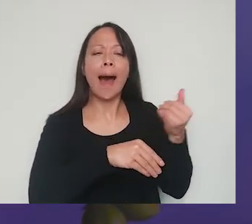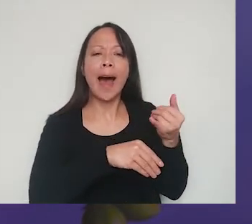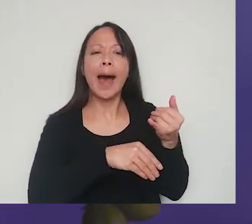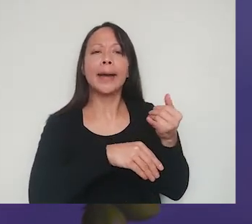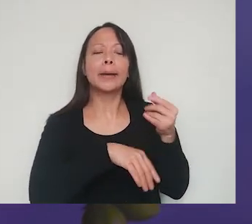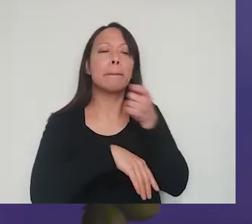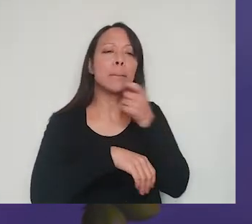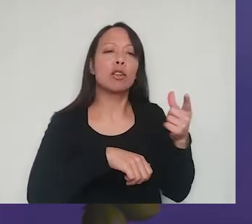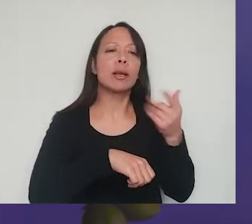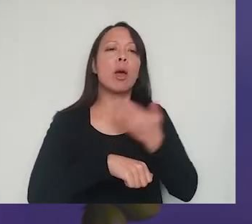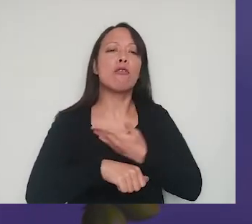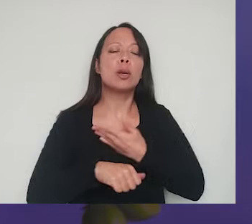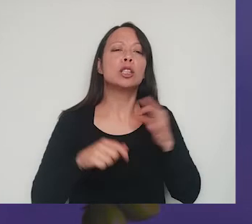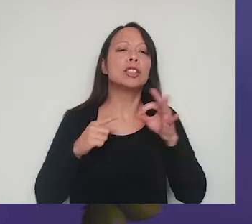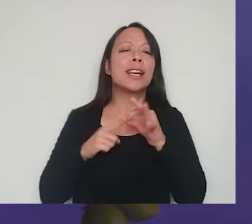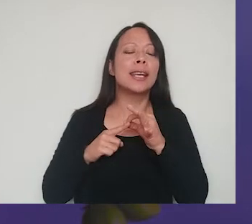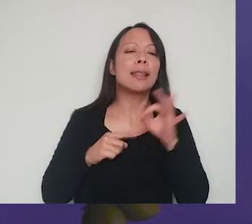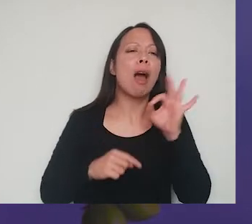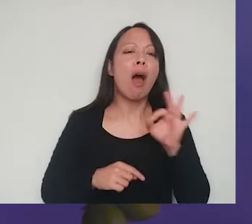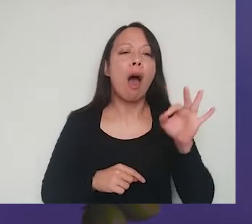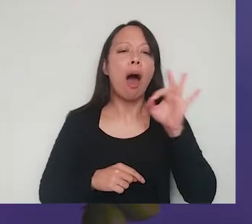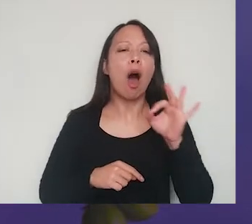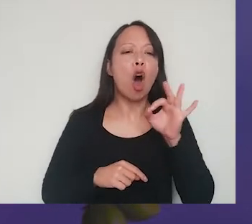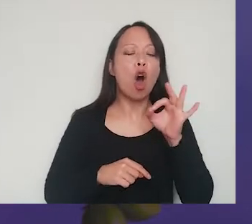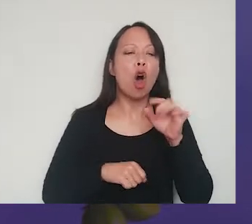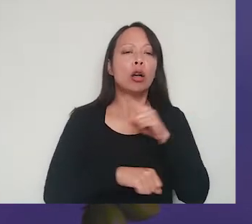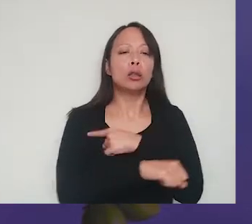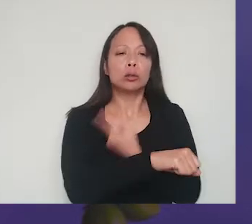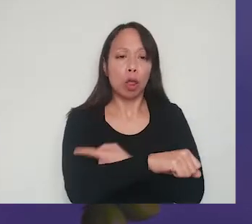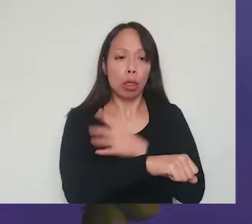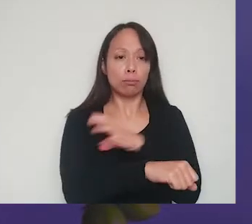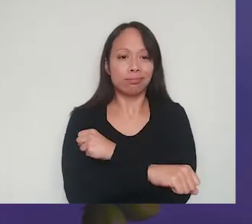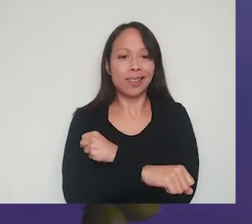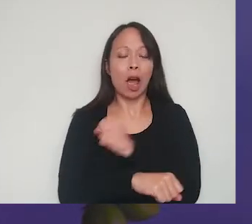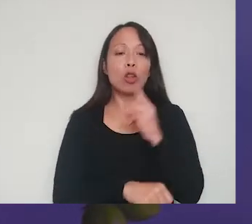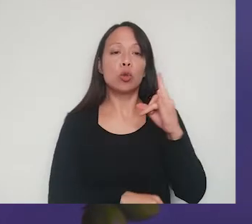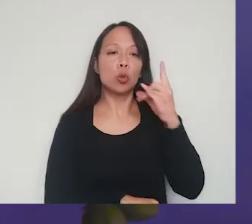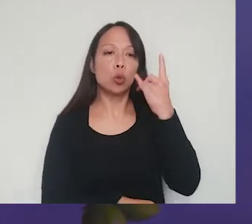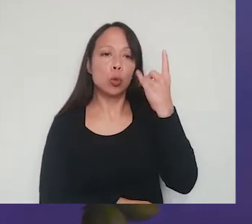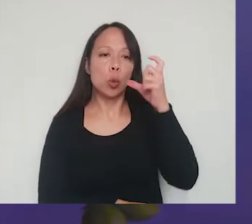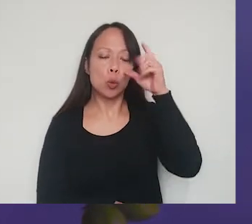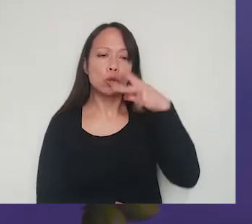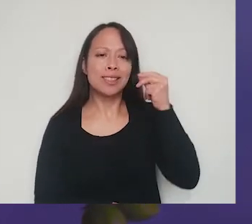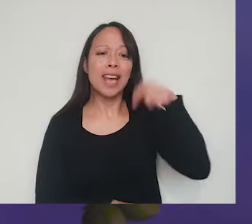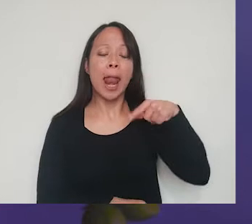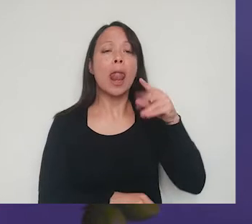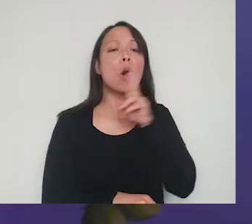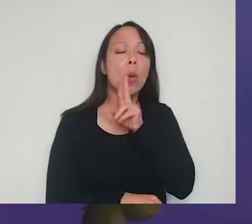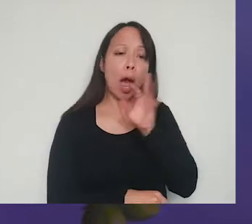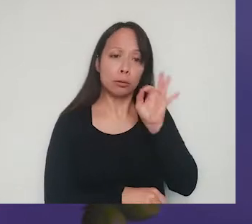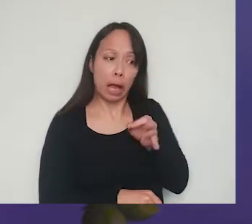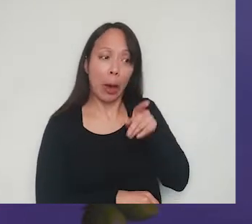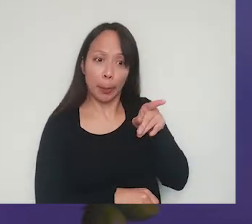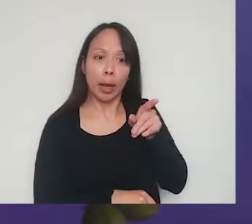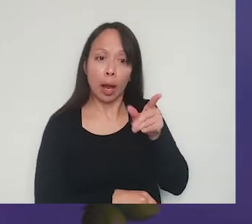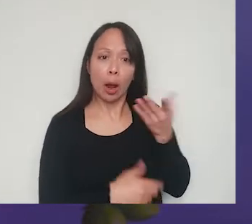se saben portadoras, por ejemplo, de fibrosis quística o de distrofia muscular de Duchenne, saben que una mujer sabe que la tiene,